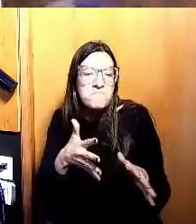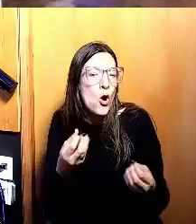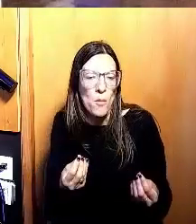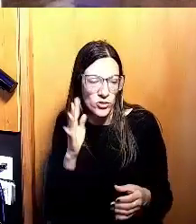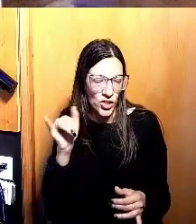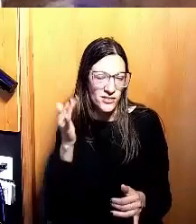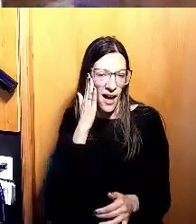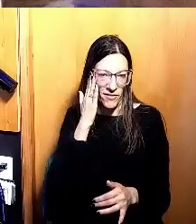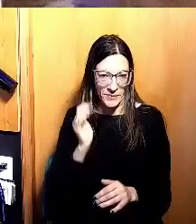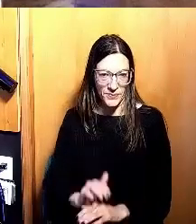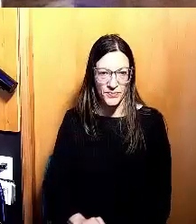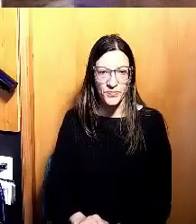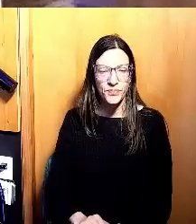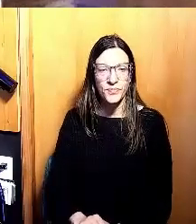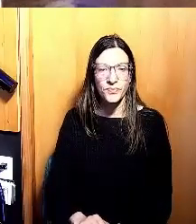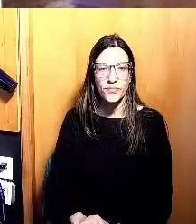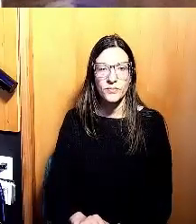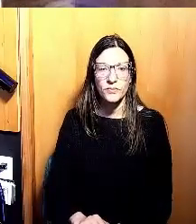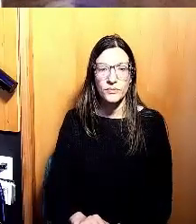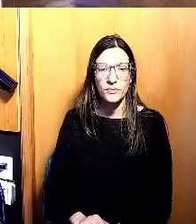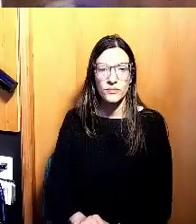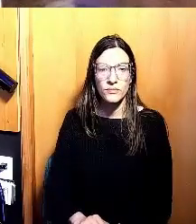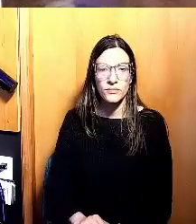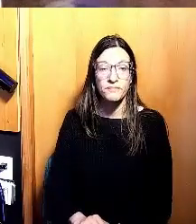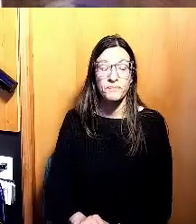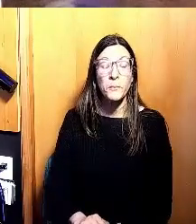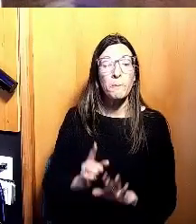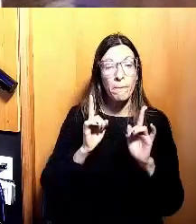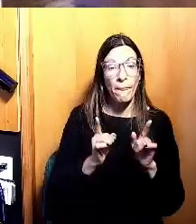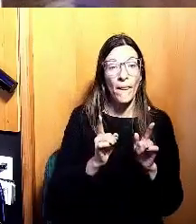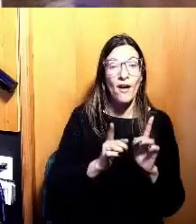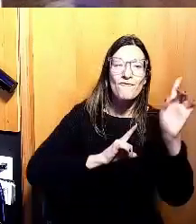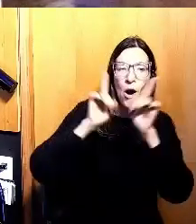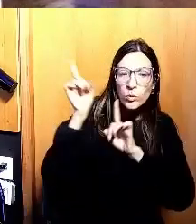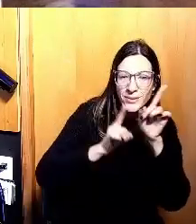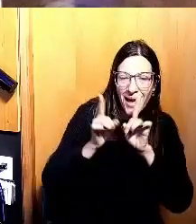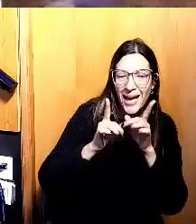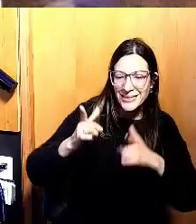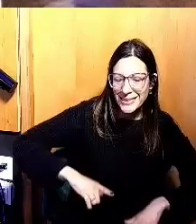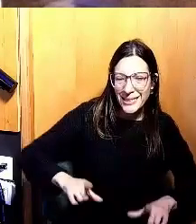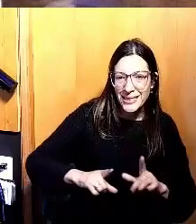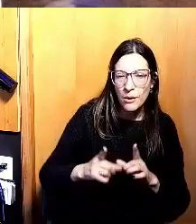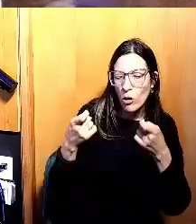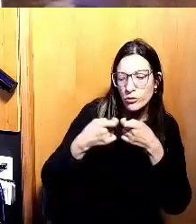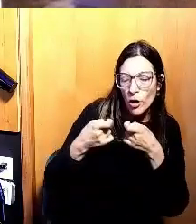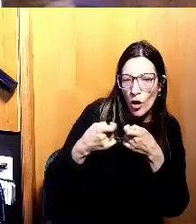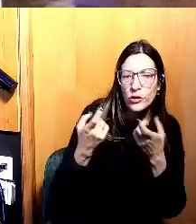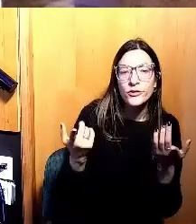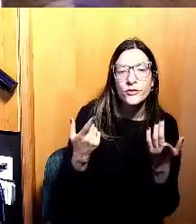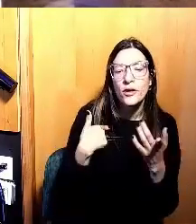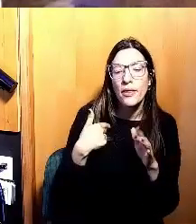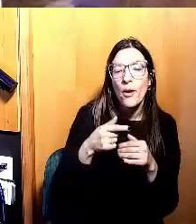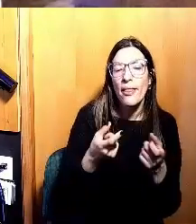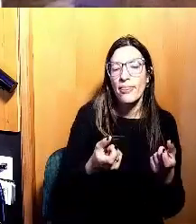nosotros tenemos mucho vínculo, el ministerio tiene mucho convenio con las facultades, esos datos se utilizan y